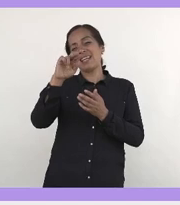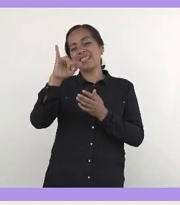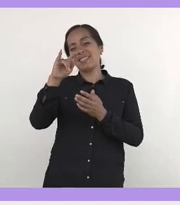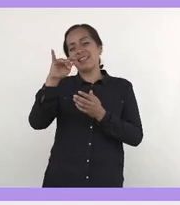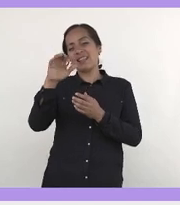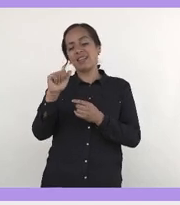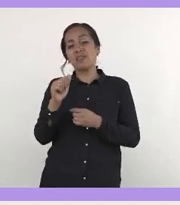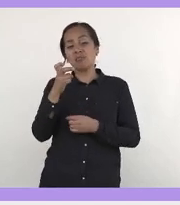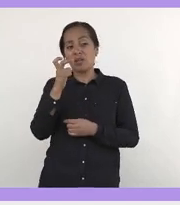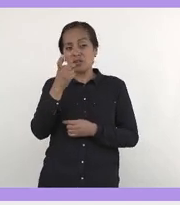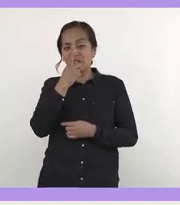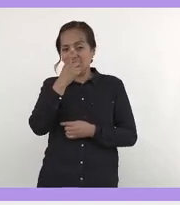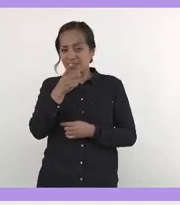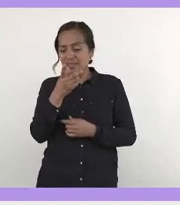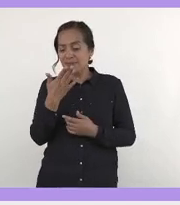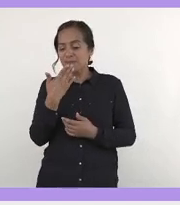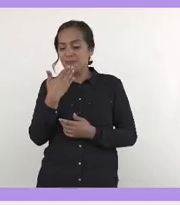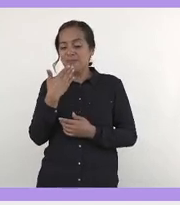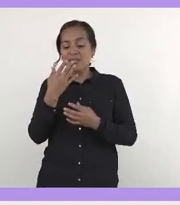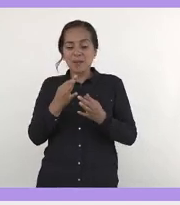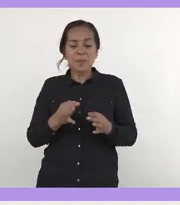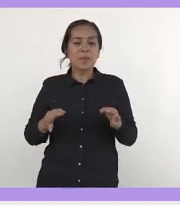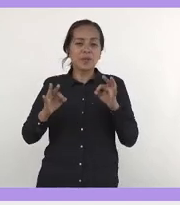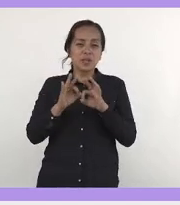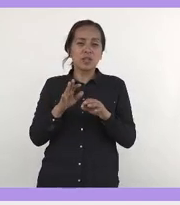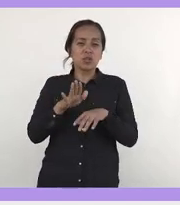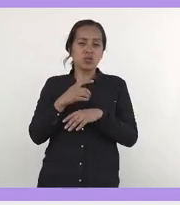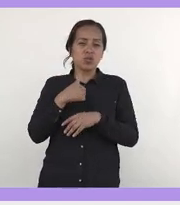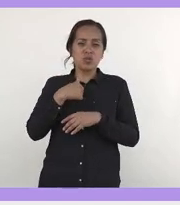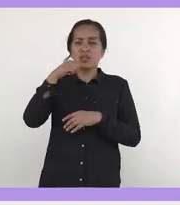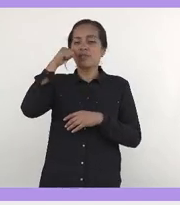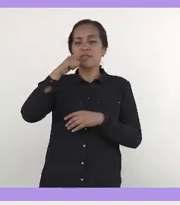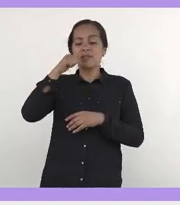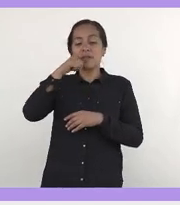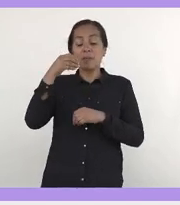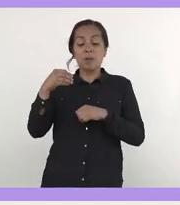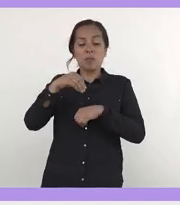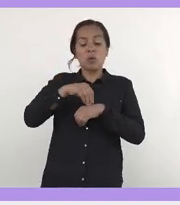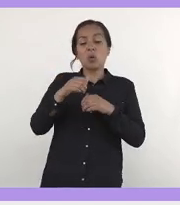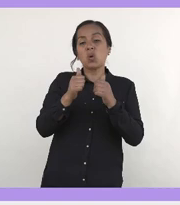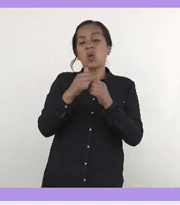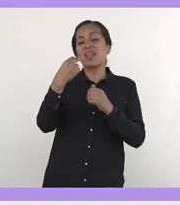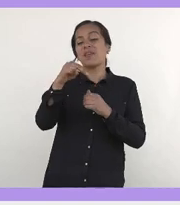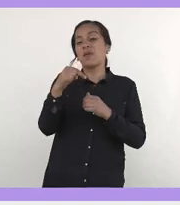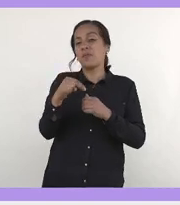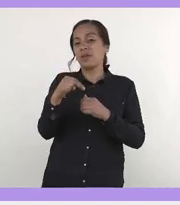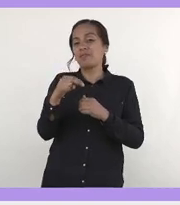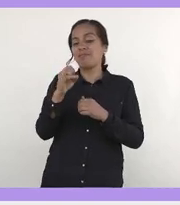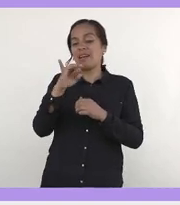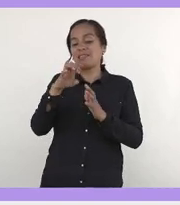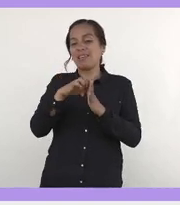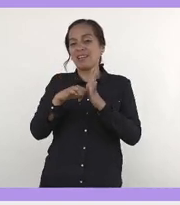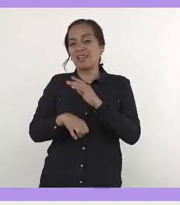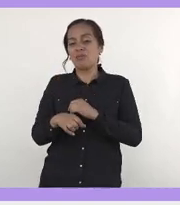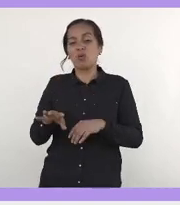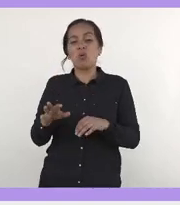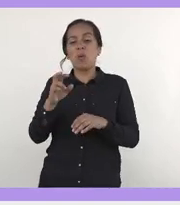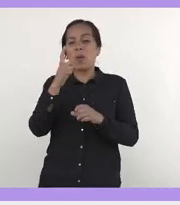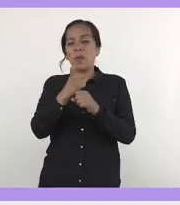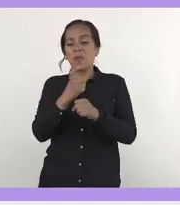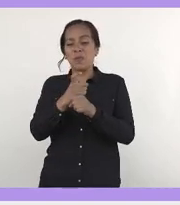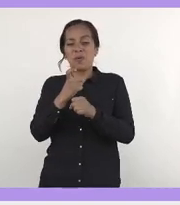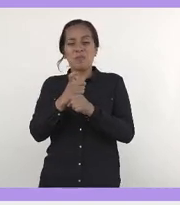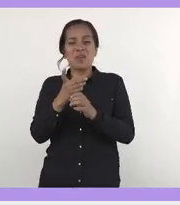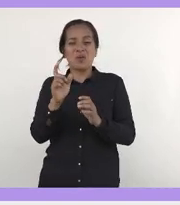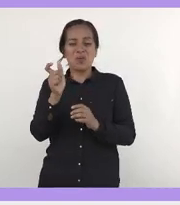además de verdad no sabes qué importante es porque creo que o sea yo siempre lo pongo con el nombre porque es como nuestra nuestro primer acercamiento no